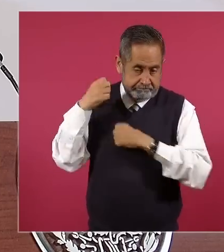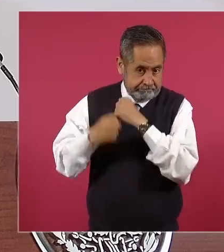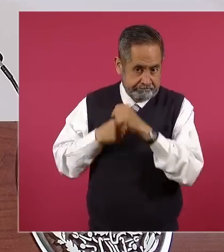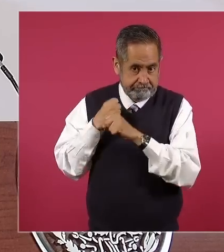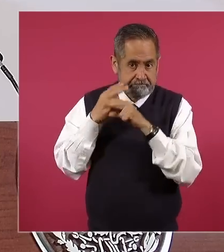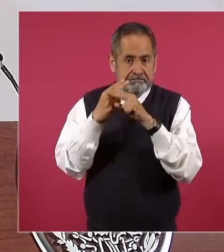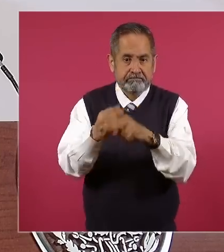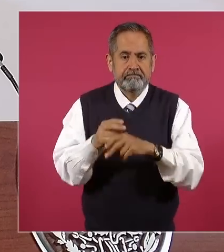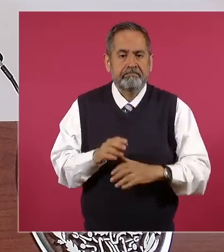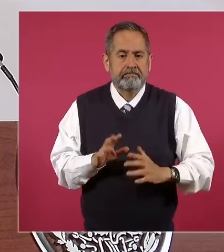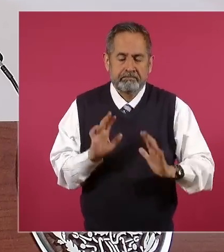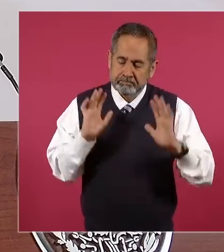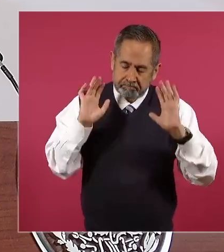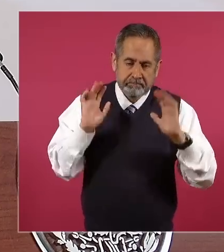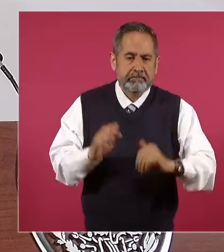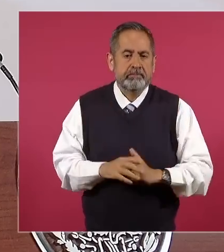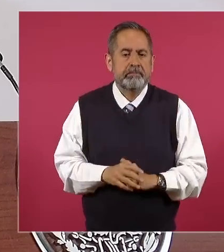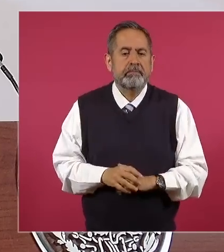hay quienes